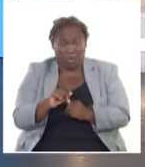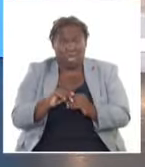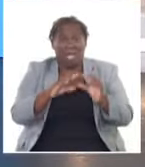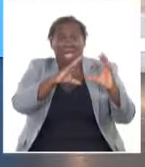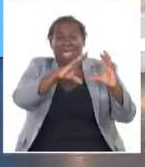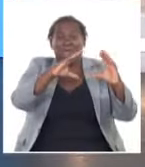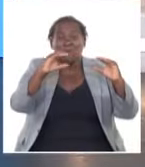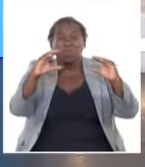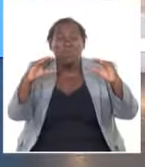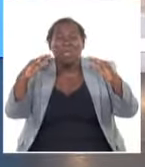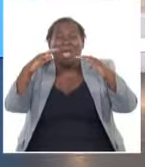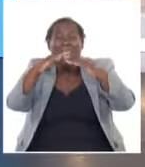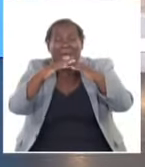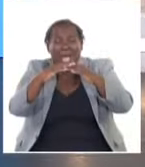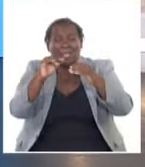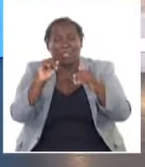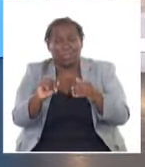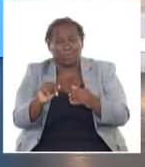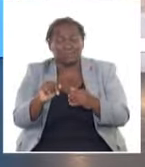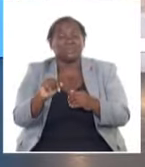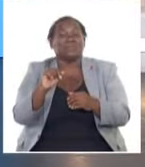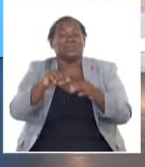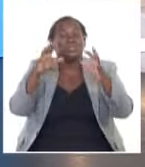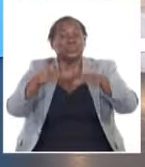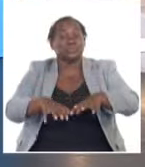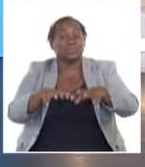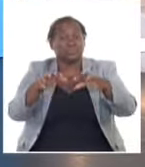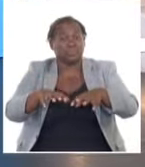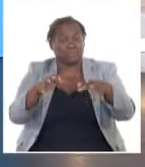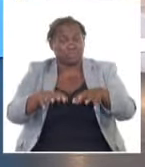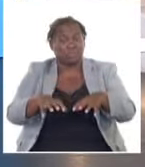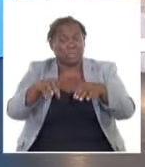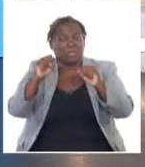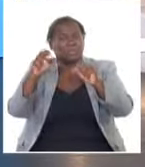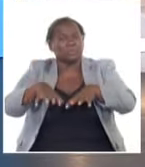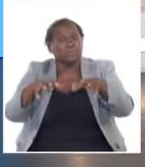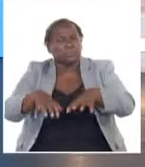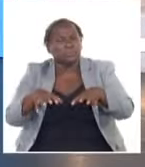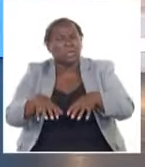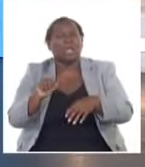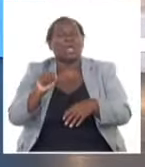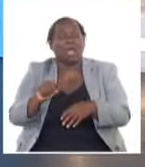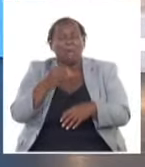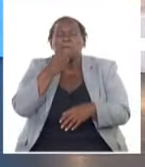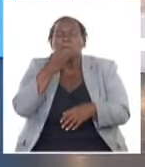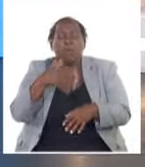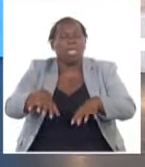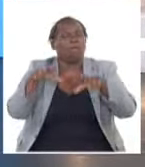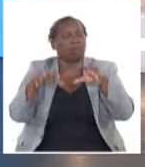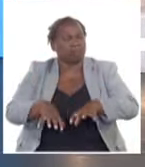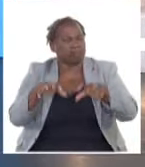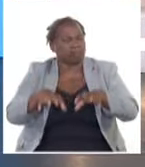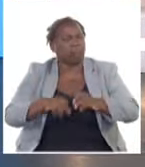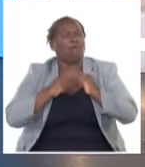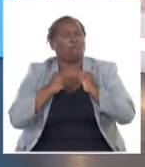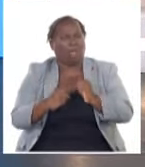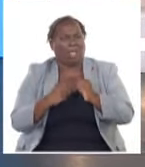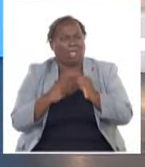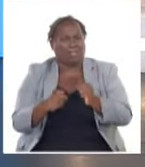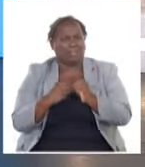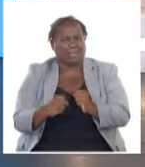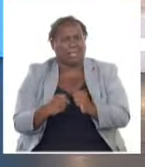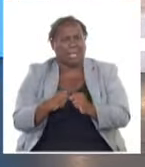en la región oriental, chubascos y lluvias que van a incrementarse a intervalos y llegarán a ser fuertes en algunas localidades, principalmente en zonas